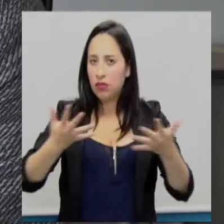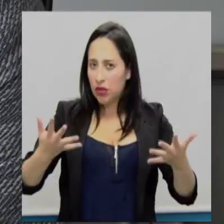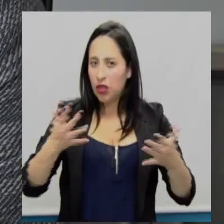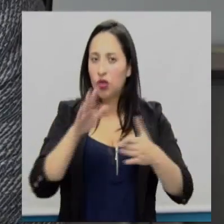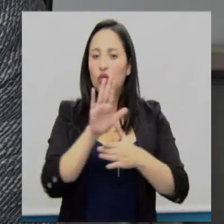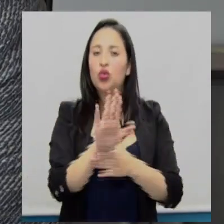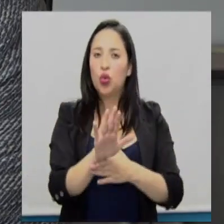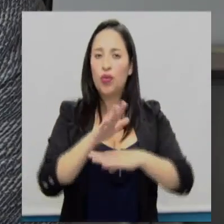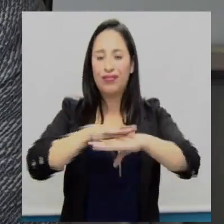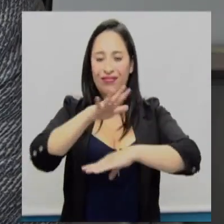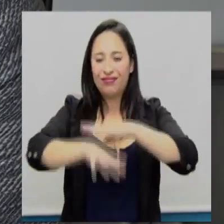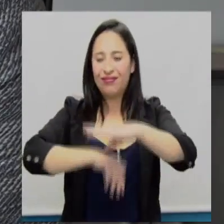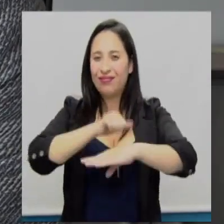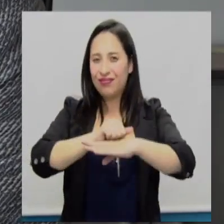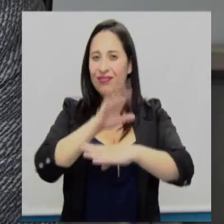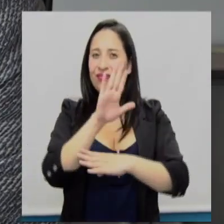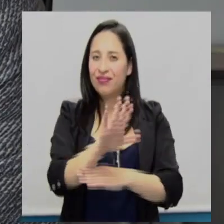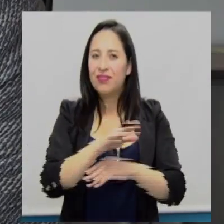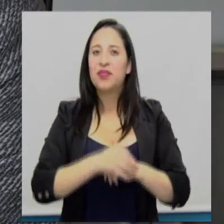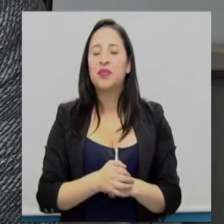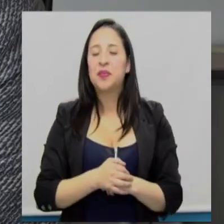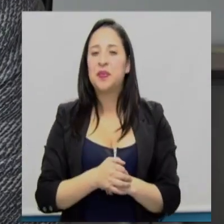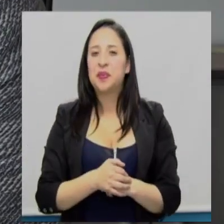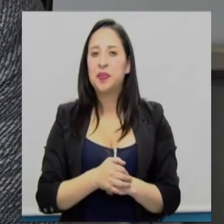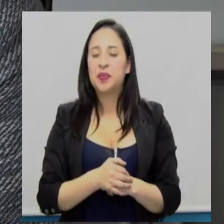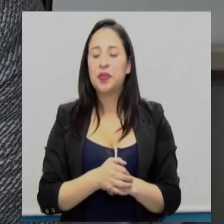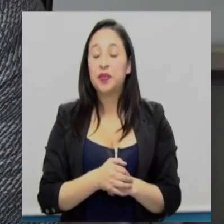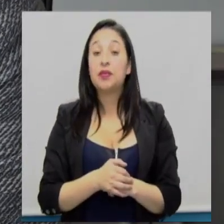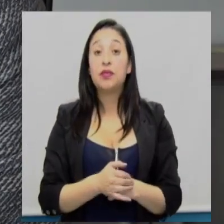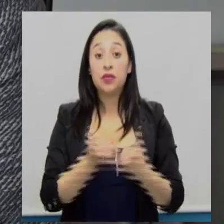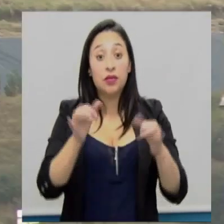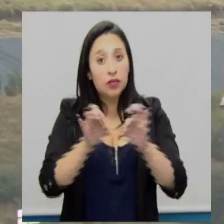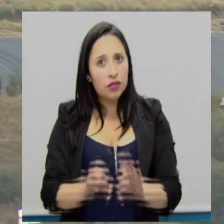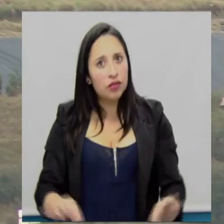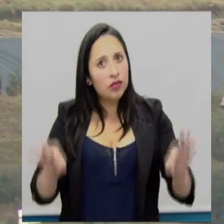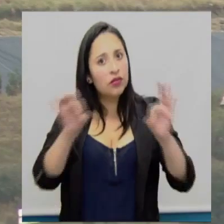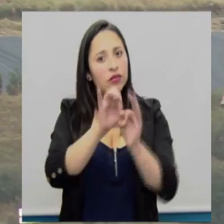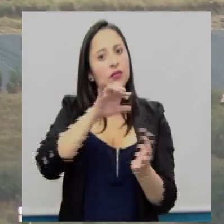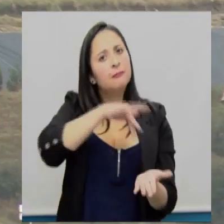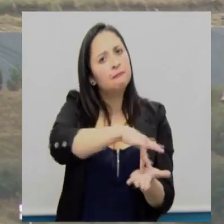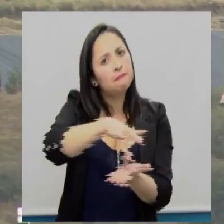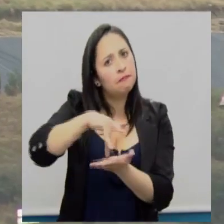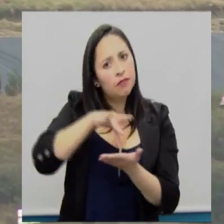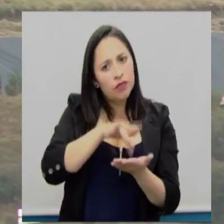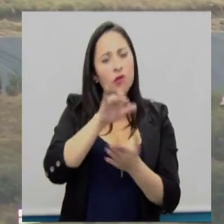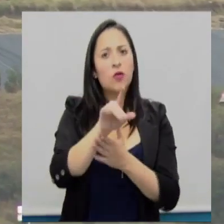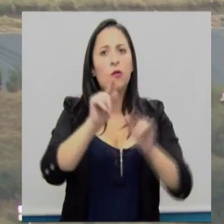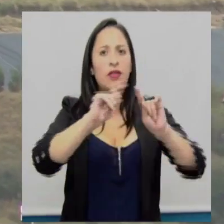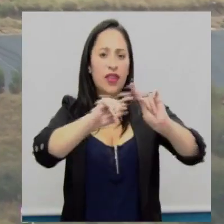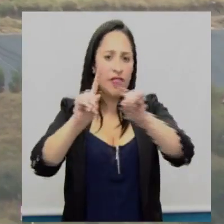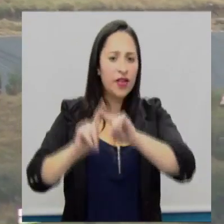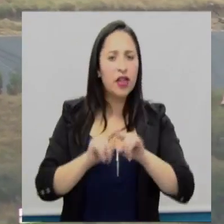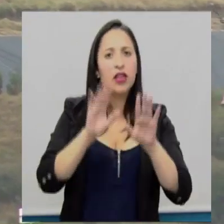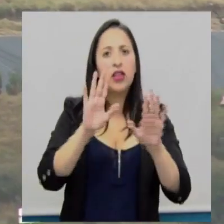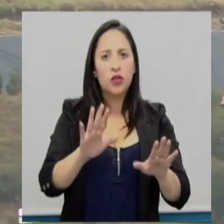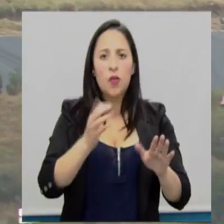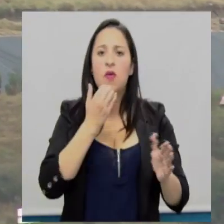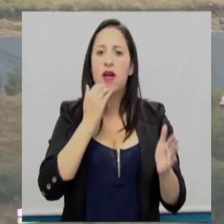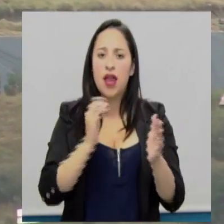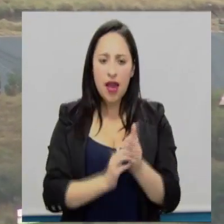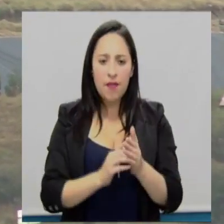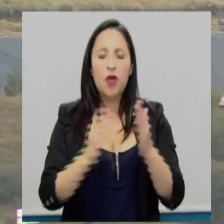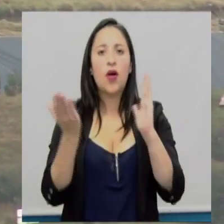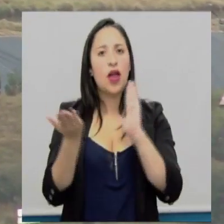de plásticos y derivados como tal de esta materia prima. Es importante incluir participativamente a otros sectores